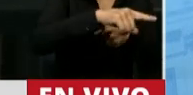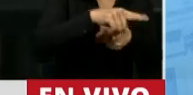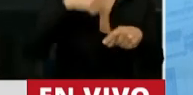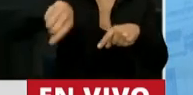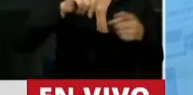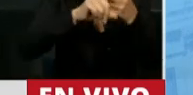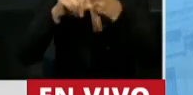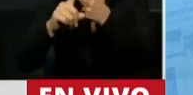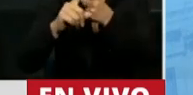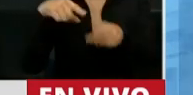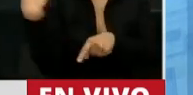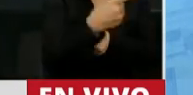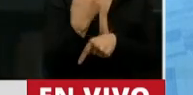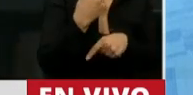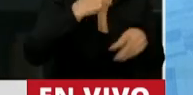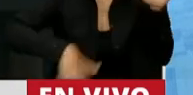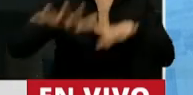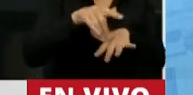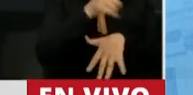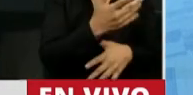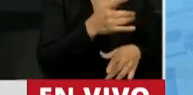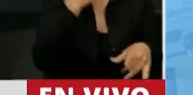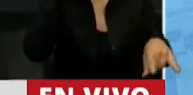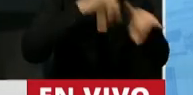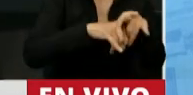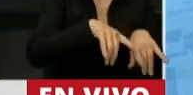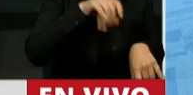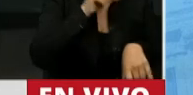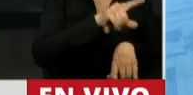secuaces que organizaron ese aparato del